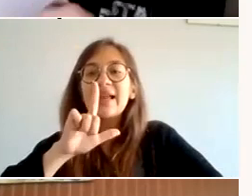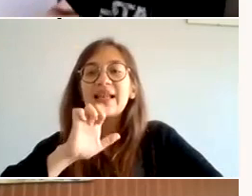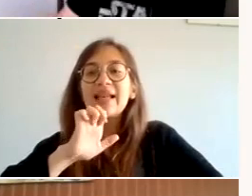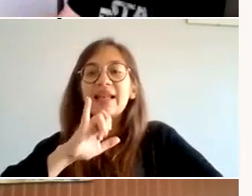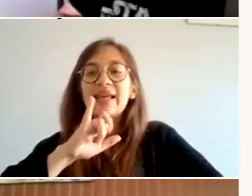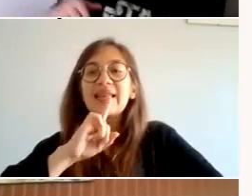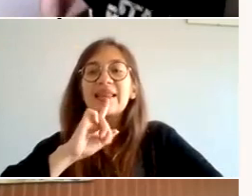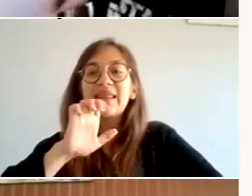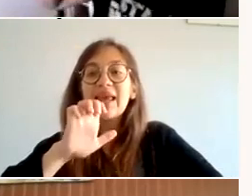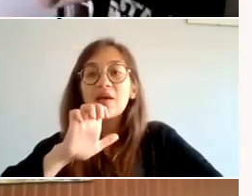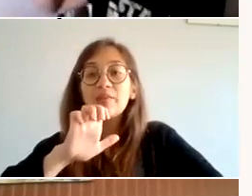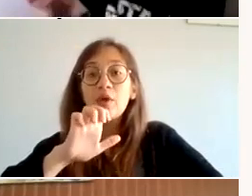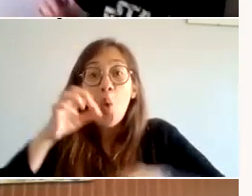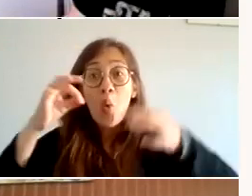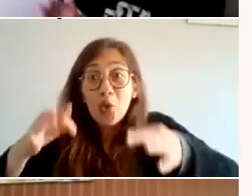Tepual,